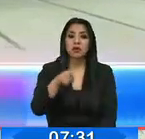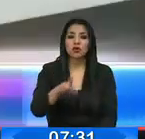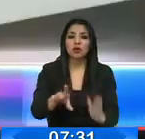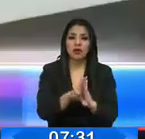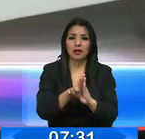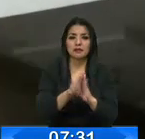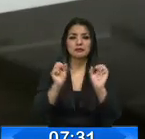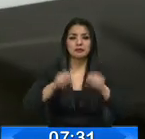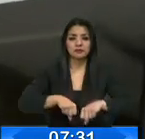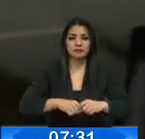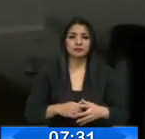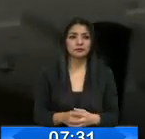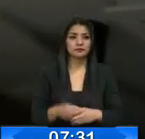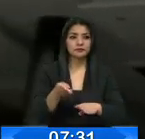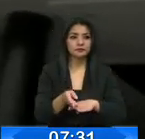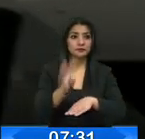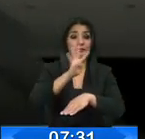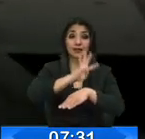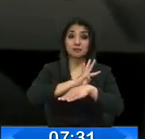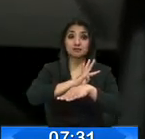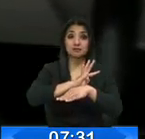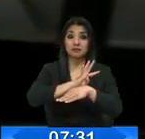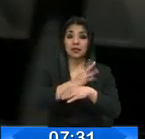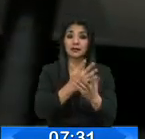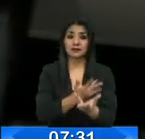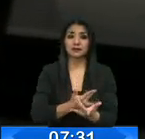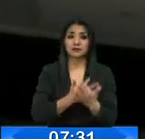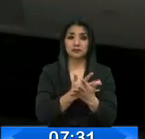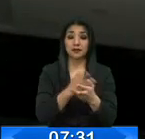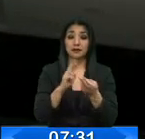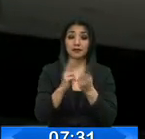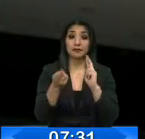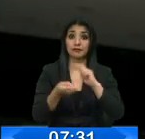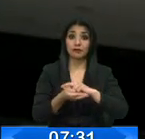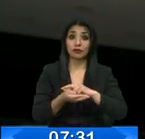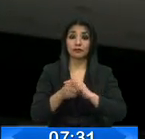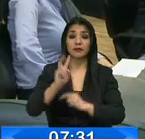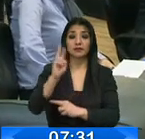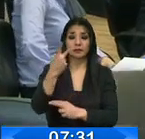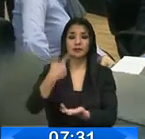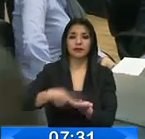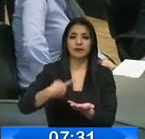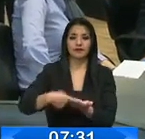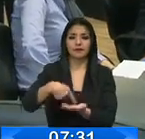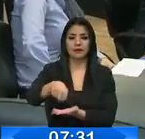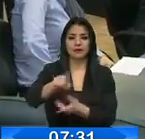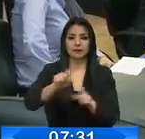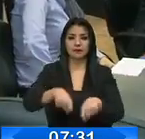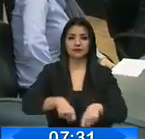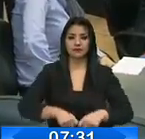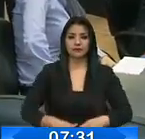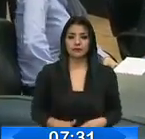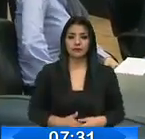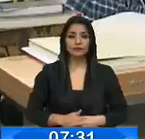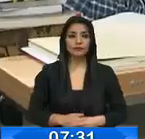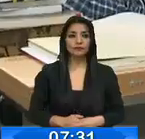tiene. Se prevé que el Pleno de la Asamblea Nacional conozca estas reformas en segundo debate en los próximos días. En Quito informó Andrea